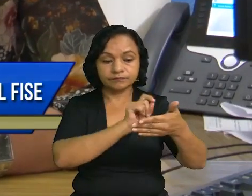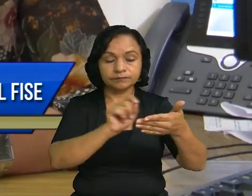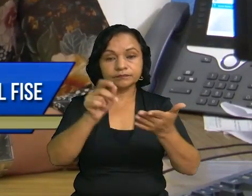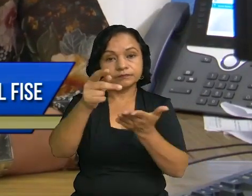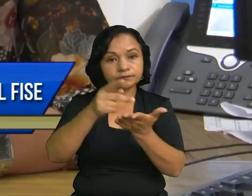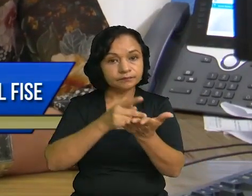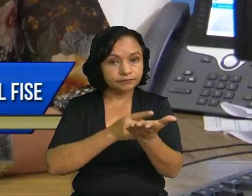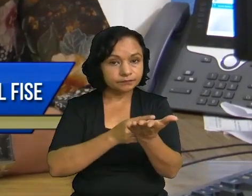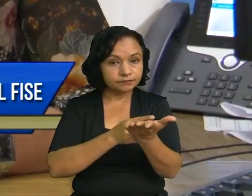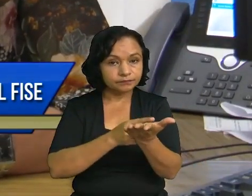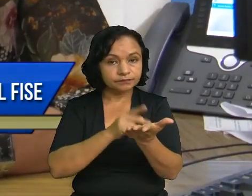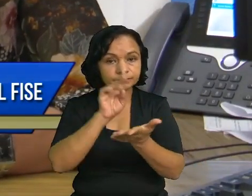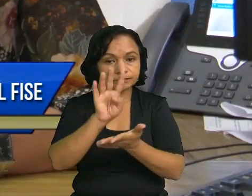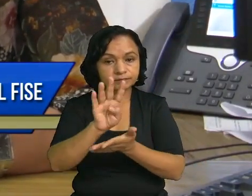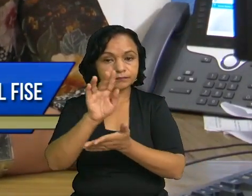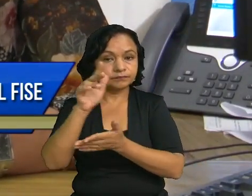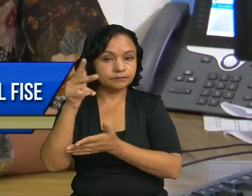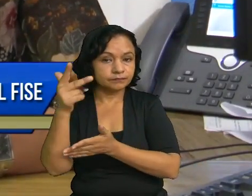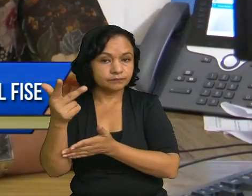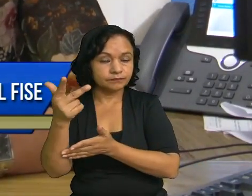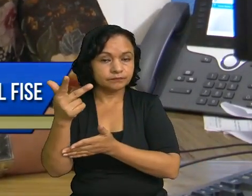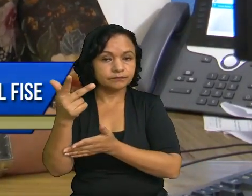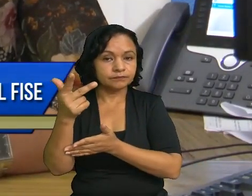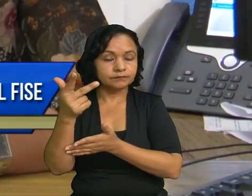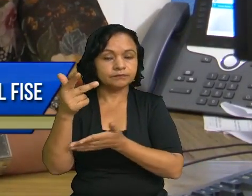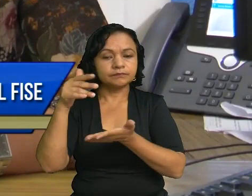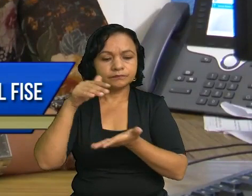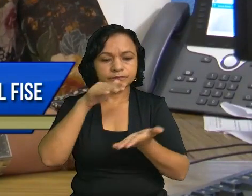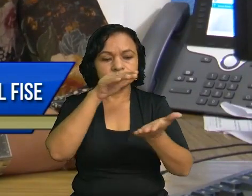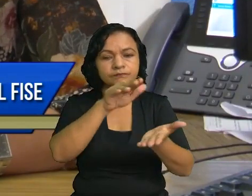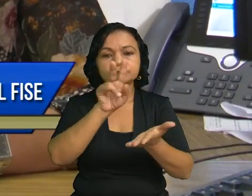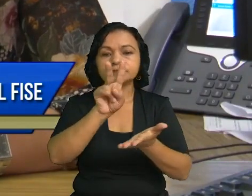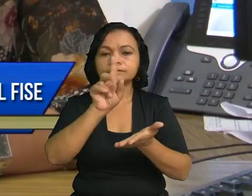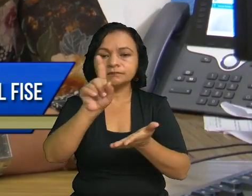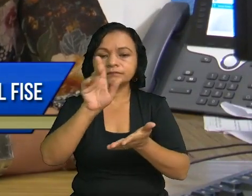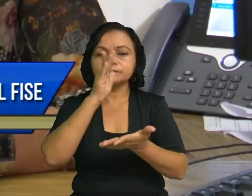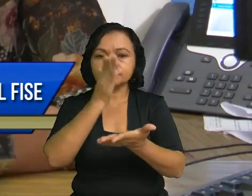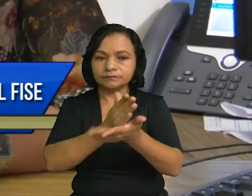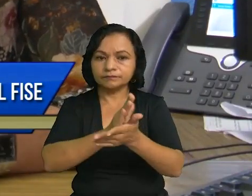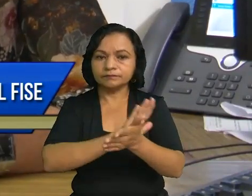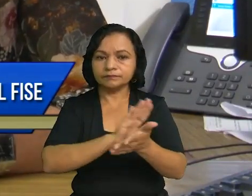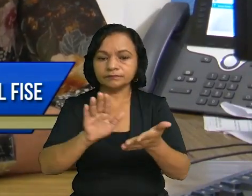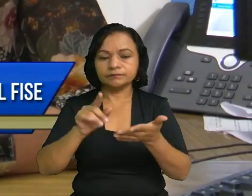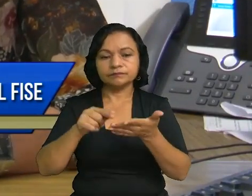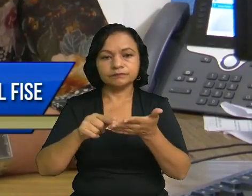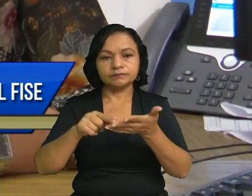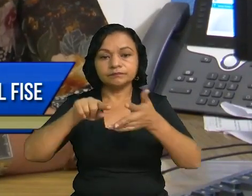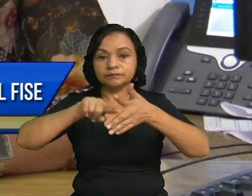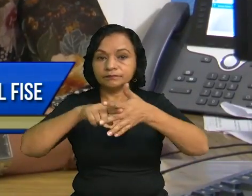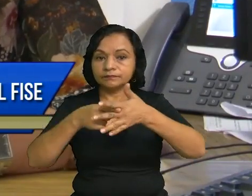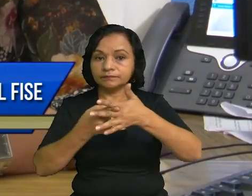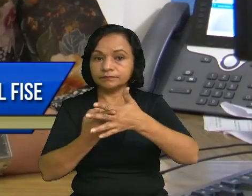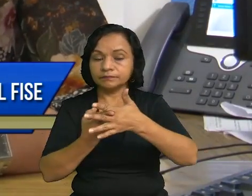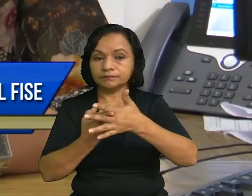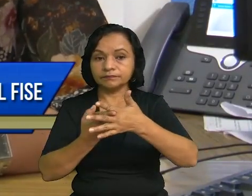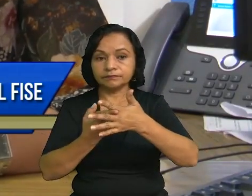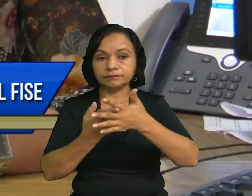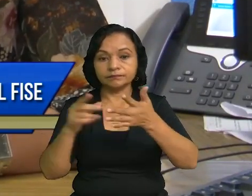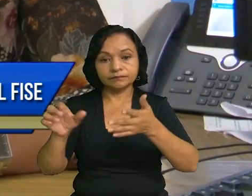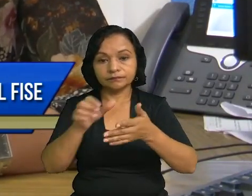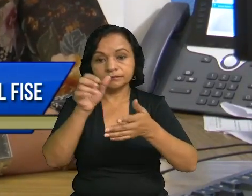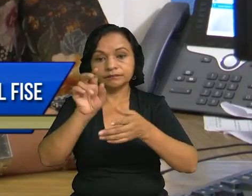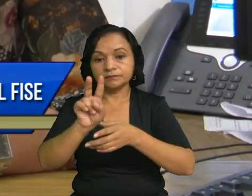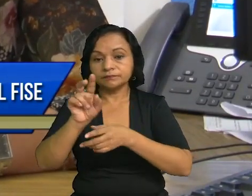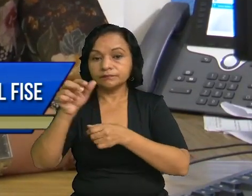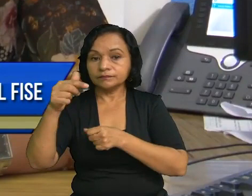de esos 48 logramos dejar adjudicados 21 y de hecho ya iniciamos el relanzamiento de los otros